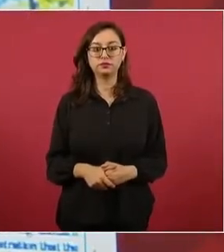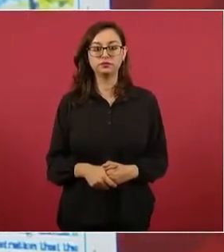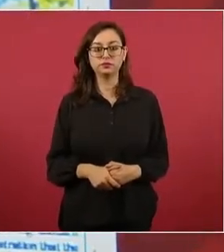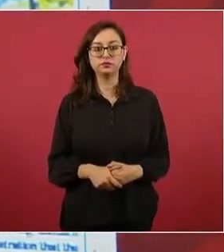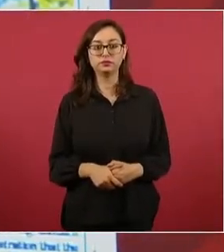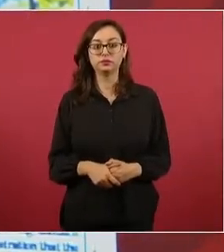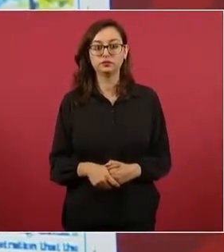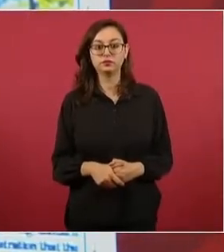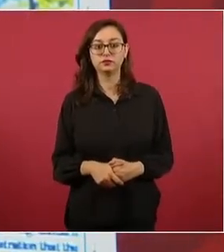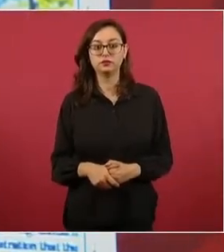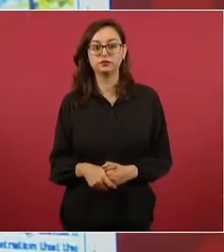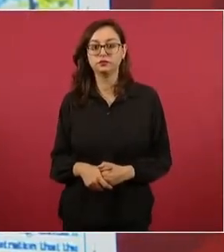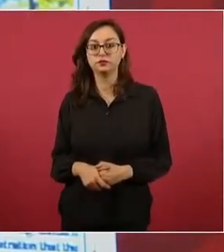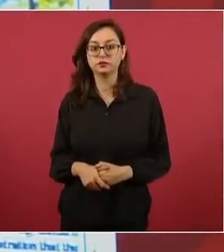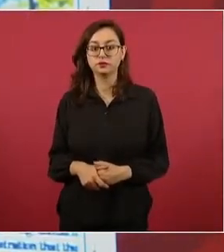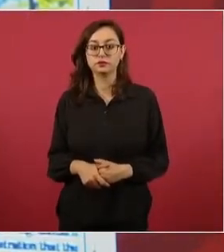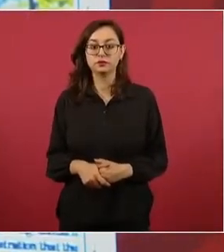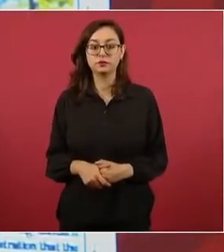vea